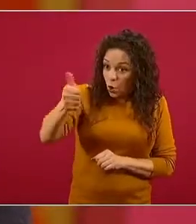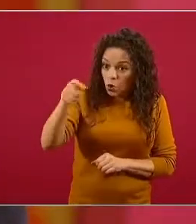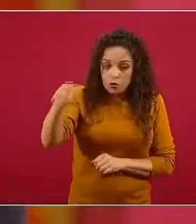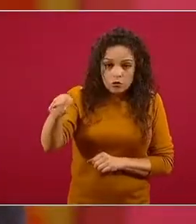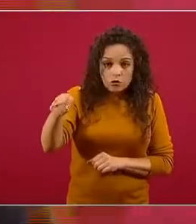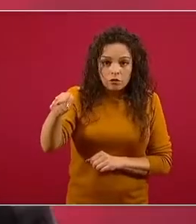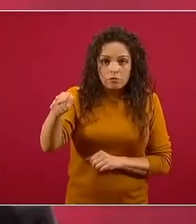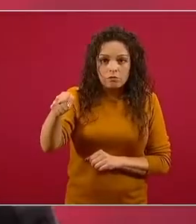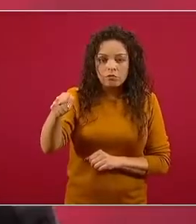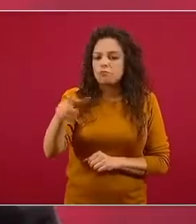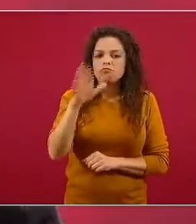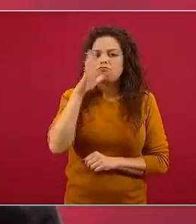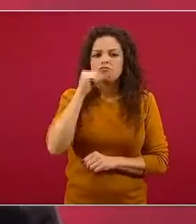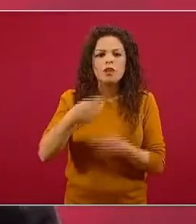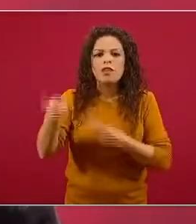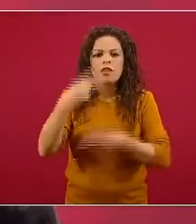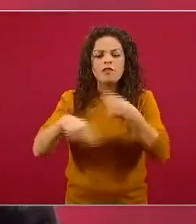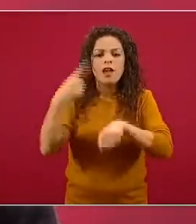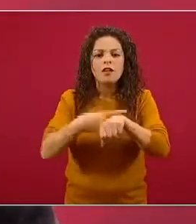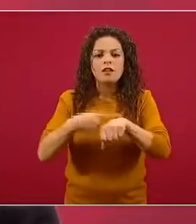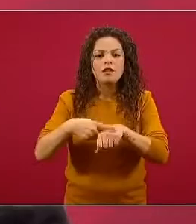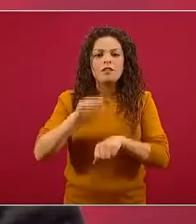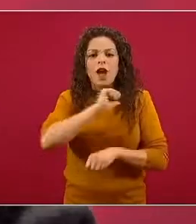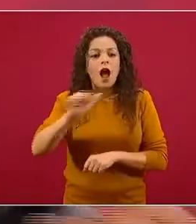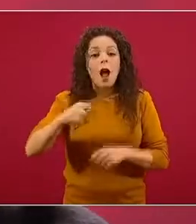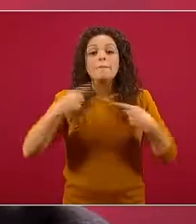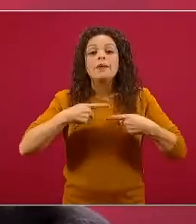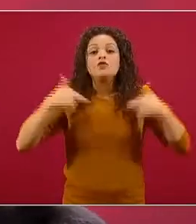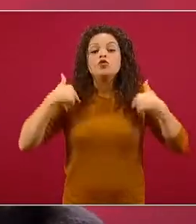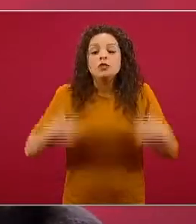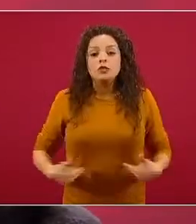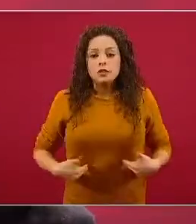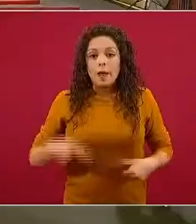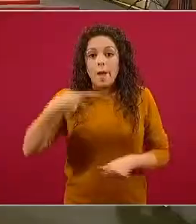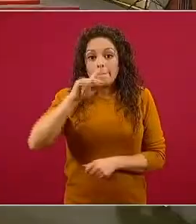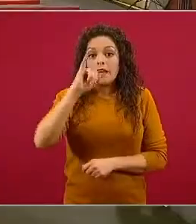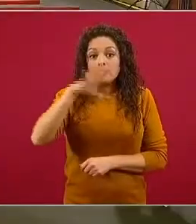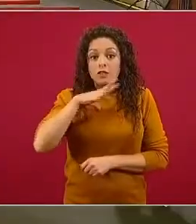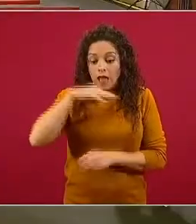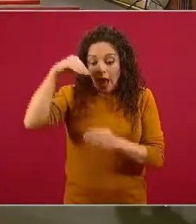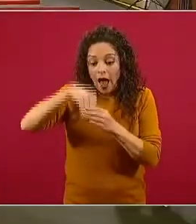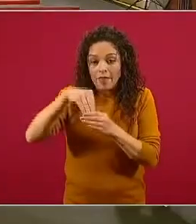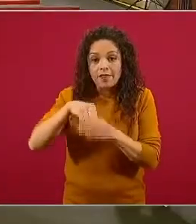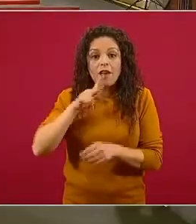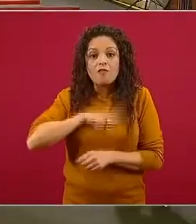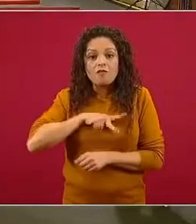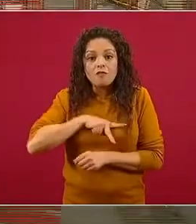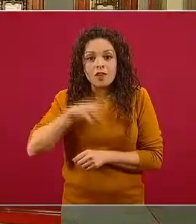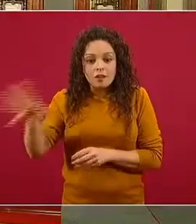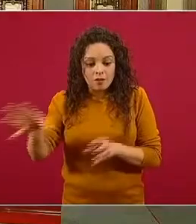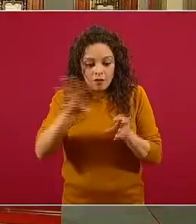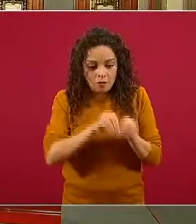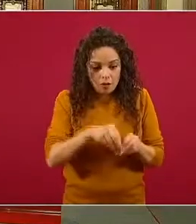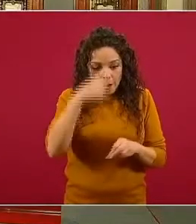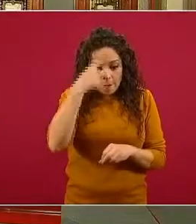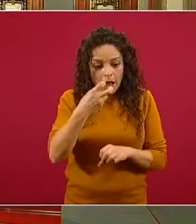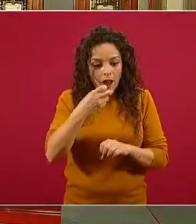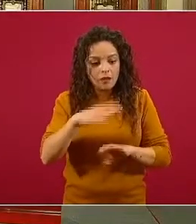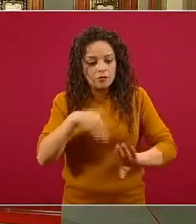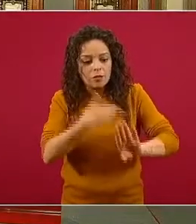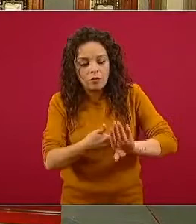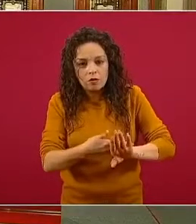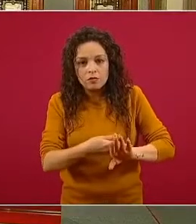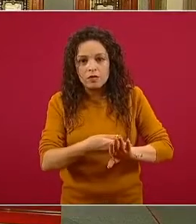incapaces de causar enfermedad en los seres humanos, pero son transportadores del virus contra el que interesa crear inmunidad, en este caso el